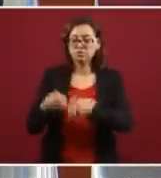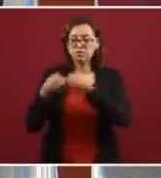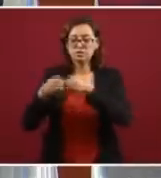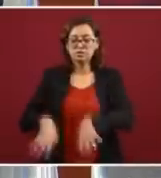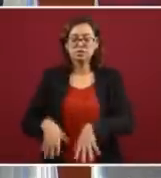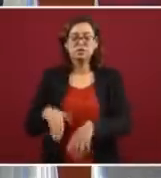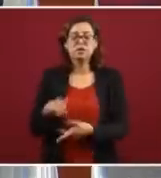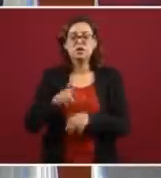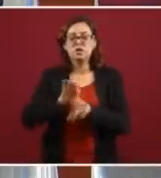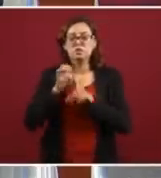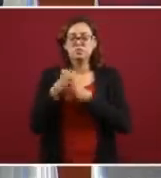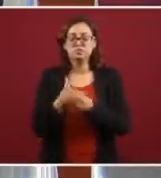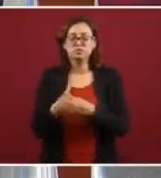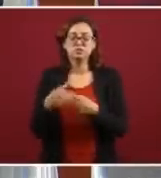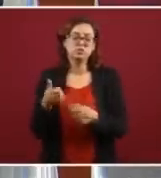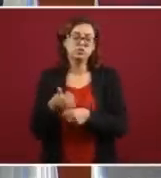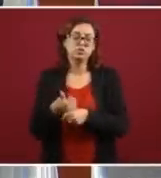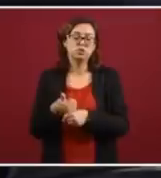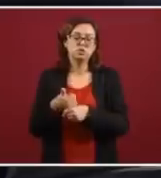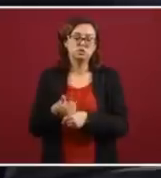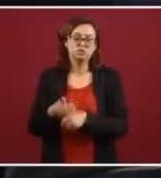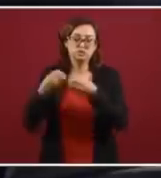Comisión Ejecutiva de Atención a Víctimas,